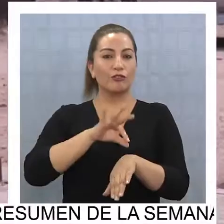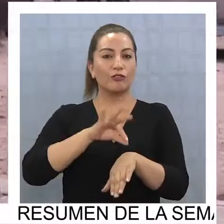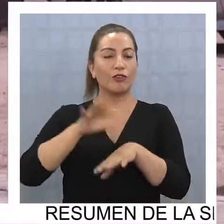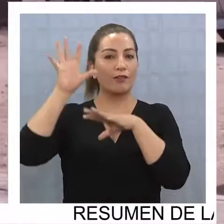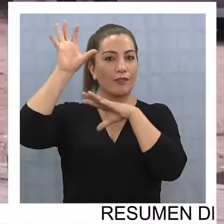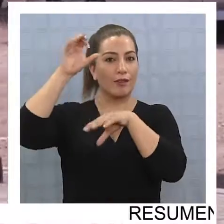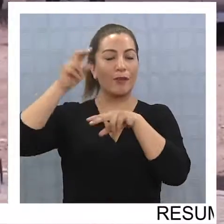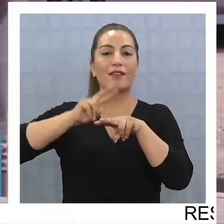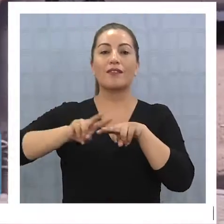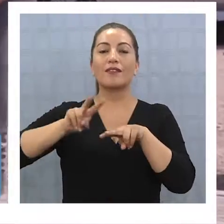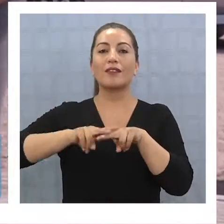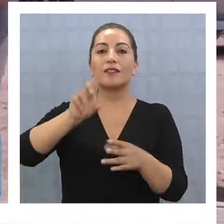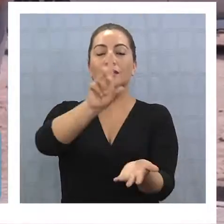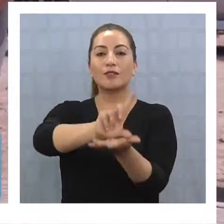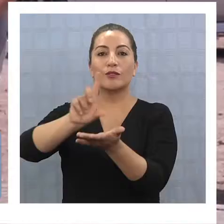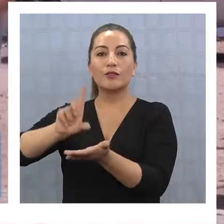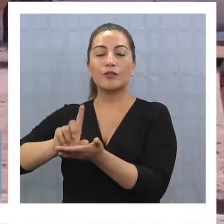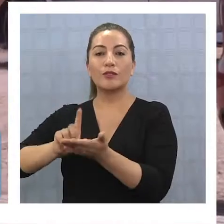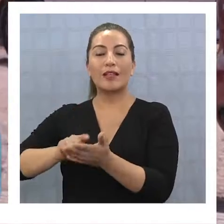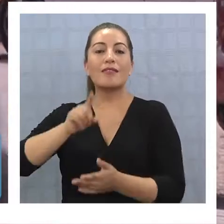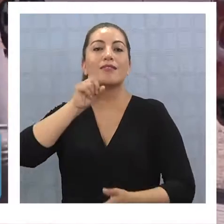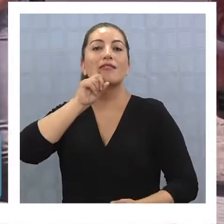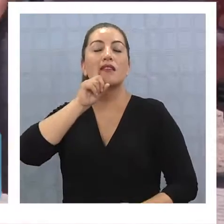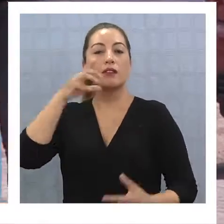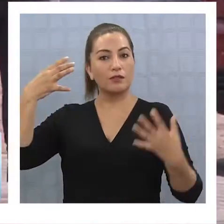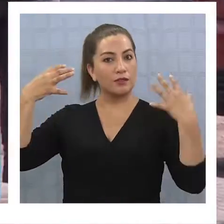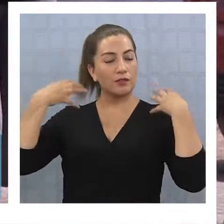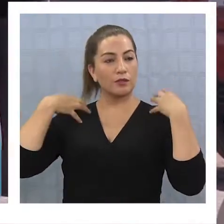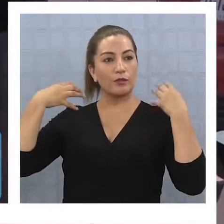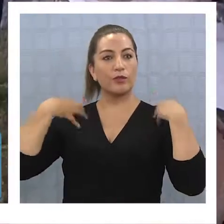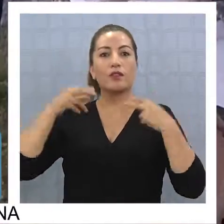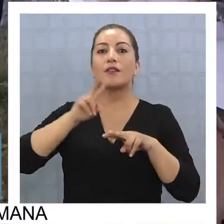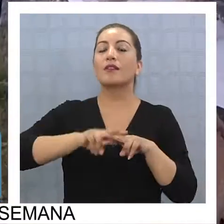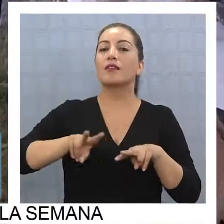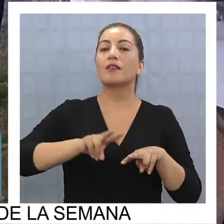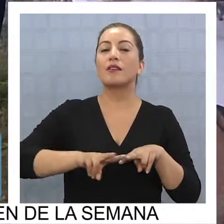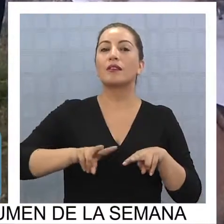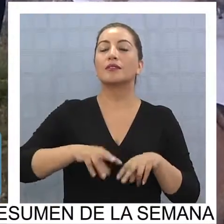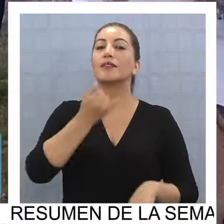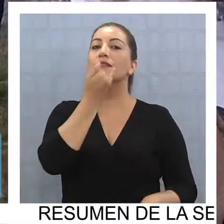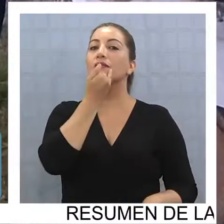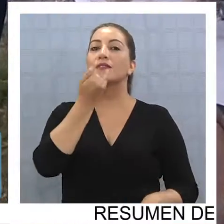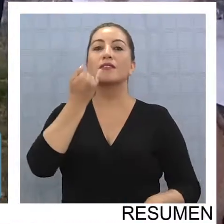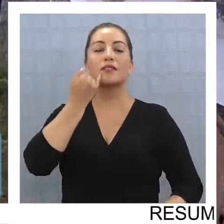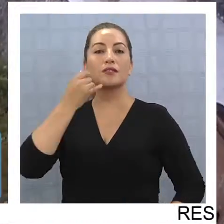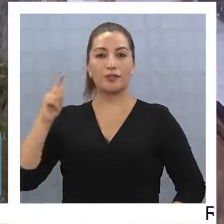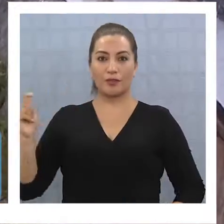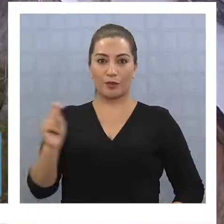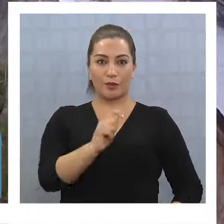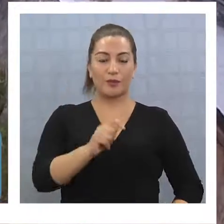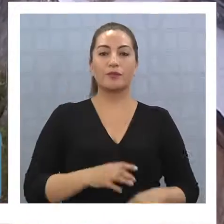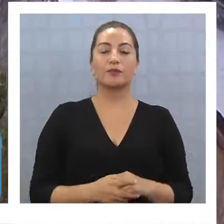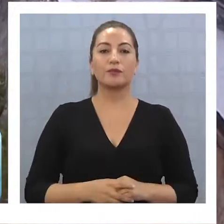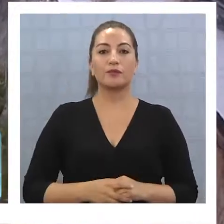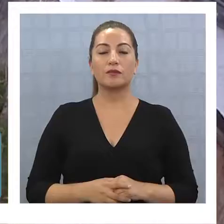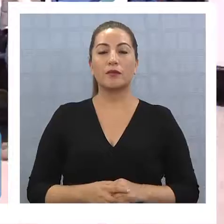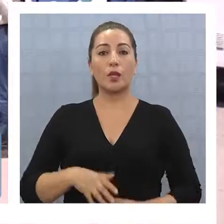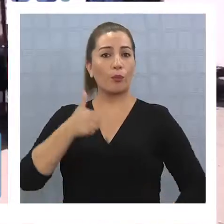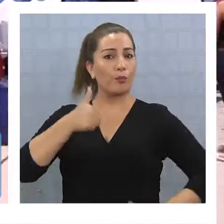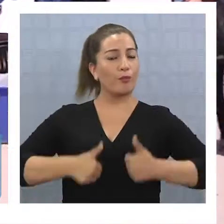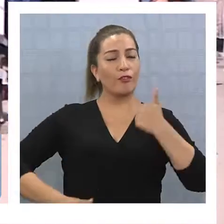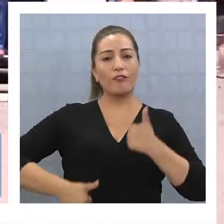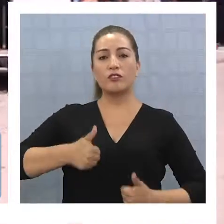realiza en terreno el programa Tenencia Responsable, generado desde la Intendencia de Tarapacá. Los